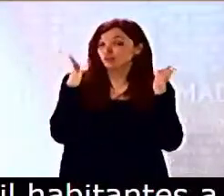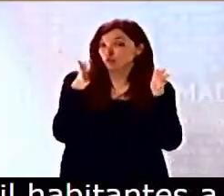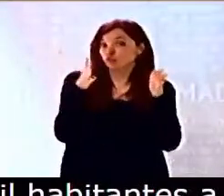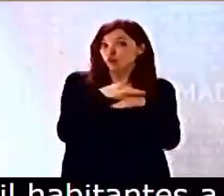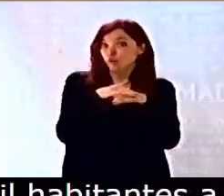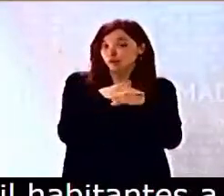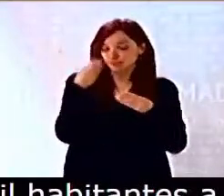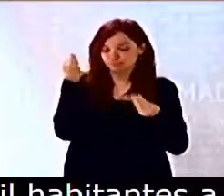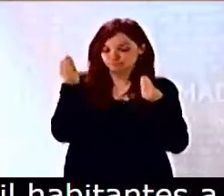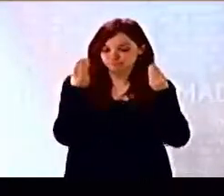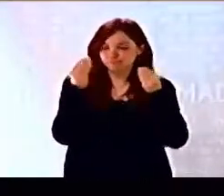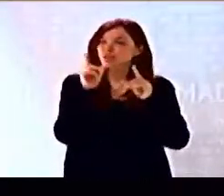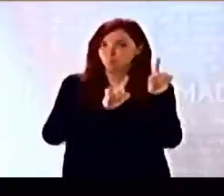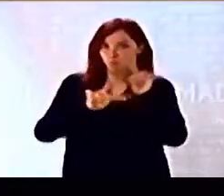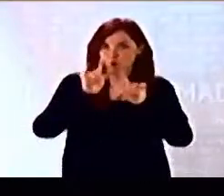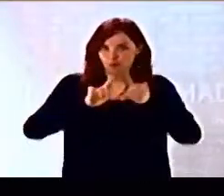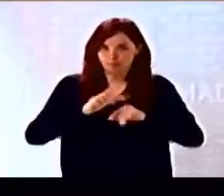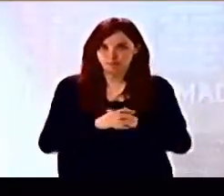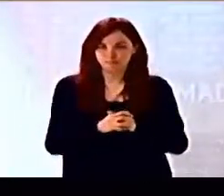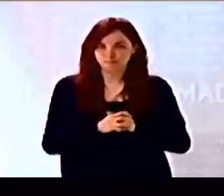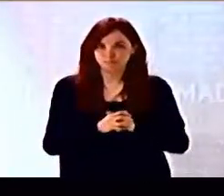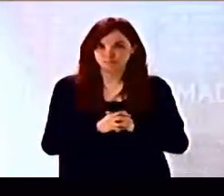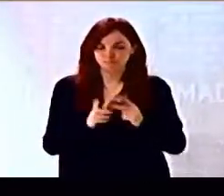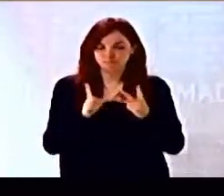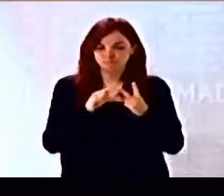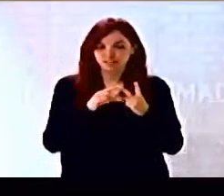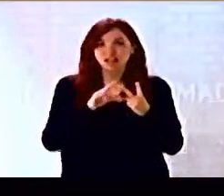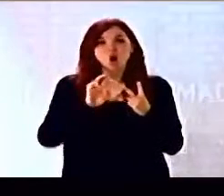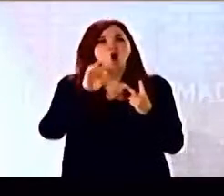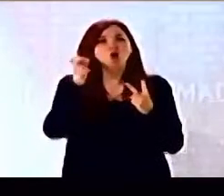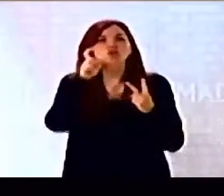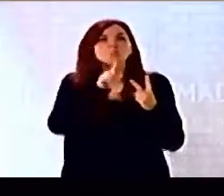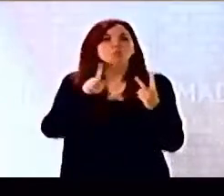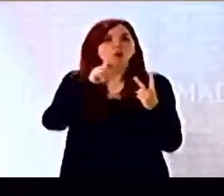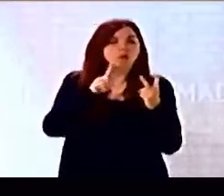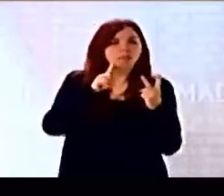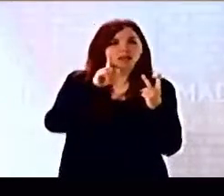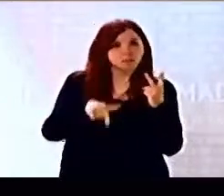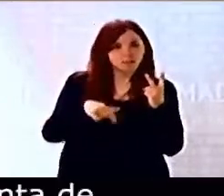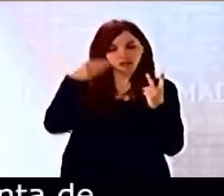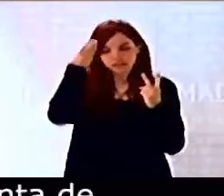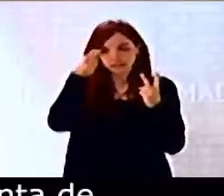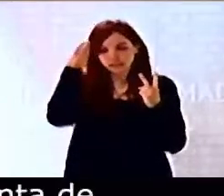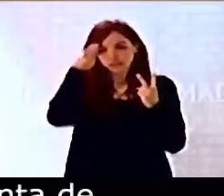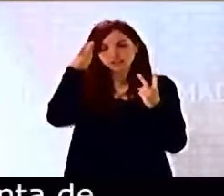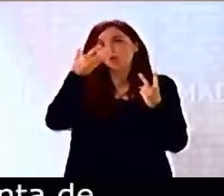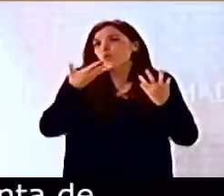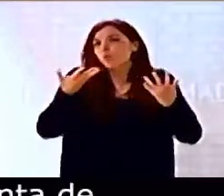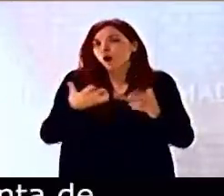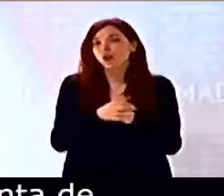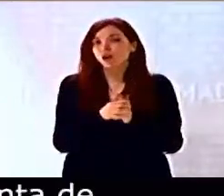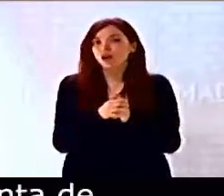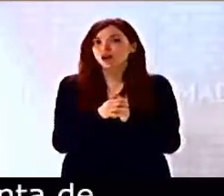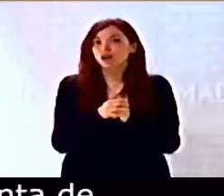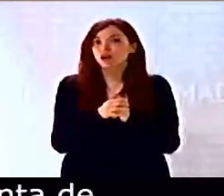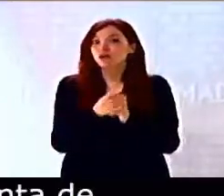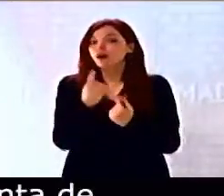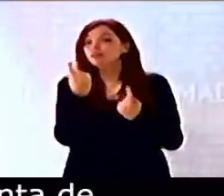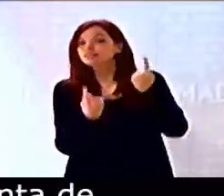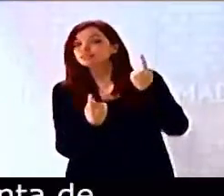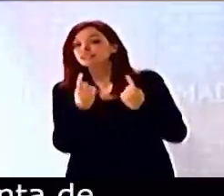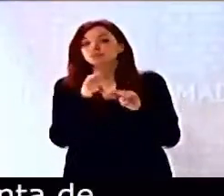Otro motivo de preocupación para el Gobierno de la Junta de Extremadura ha sido la evolución que están tomando